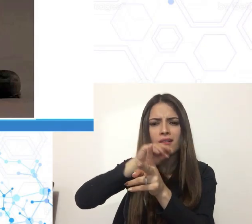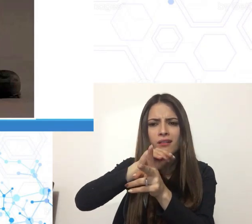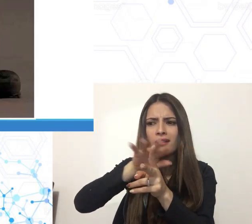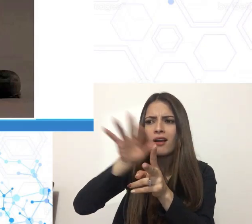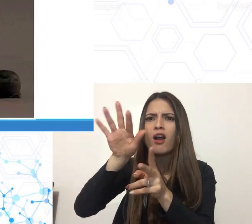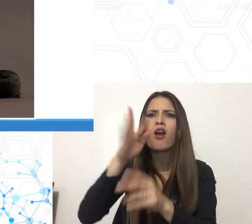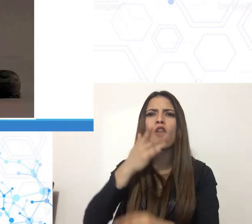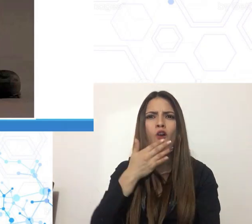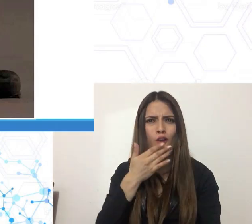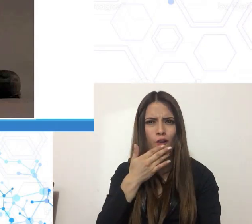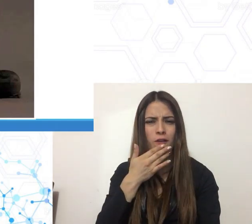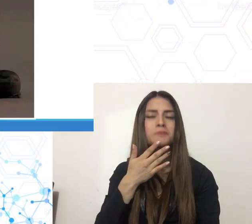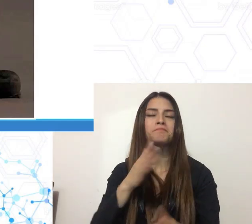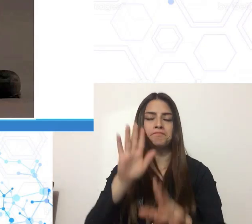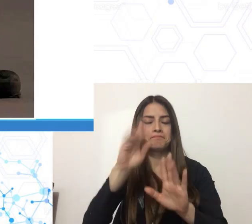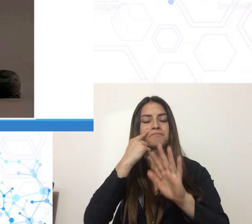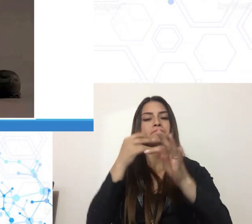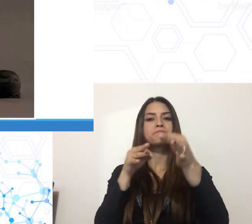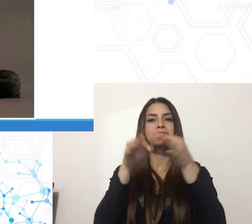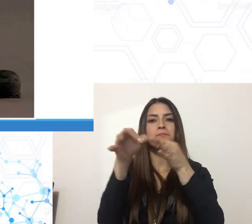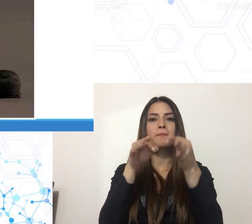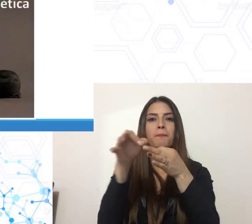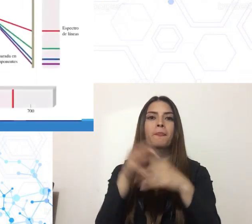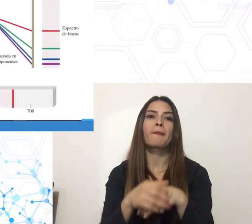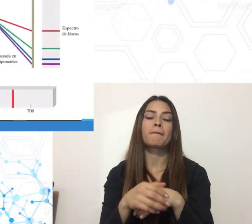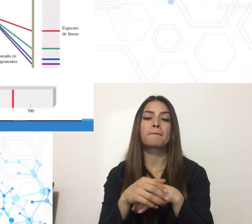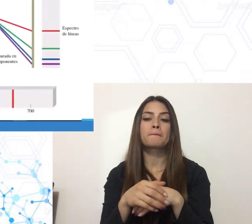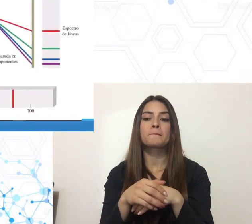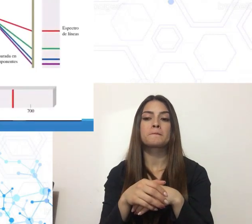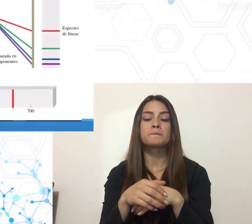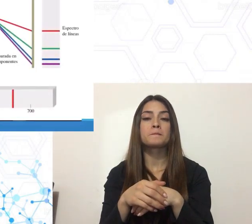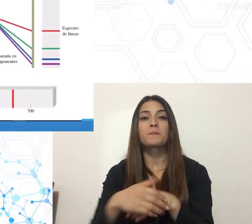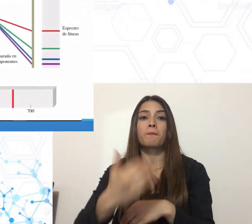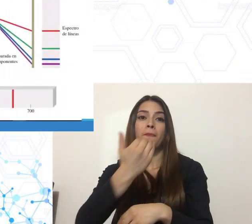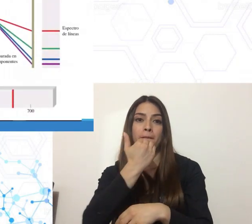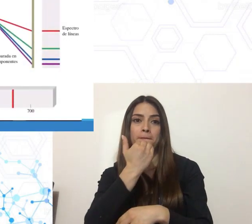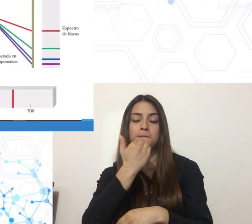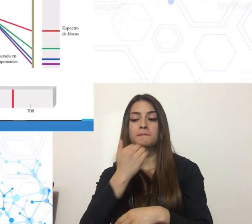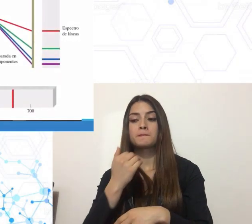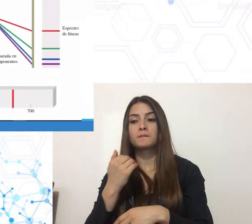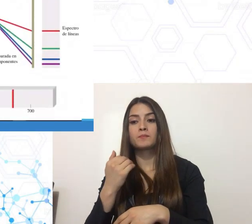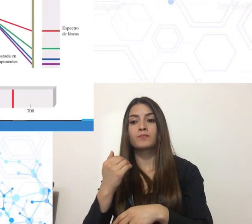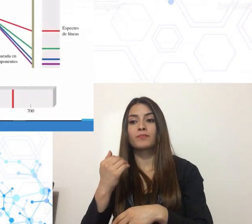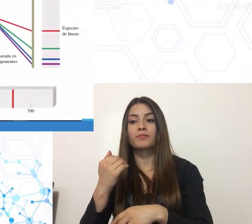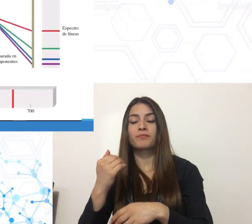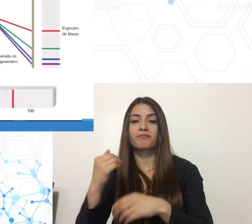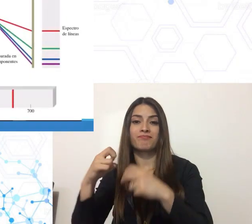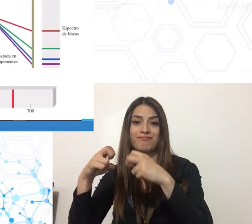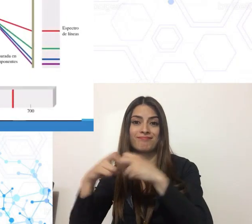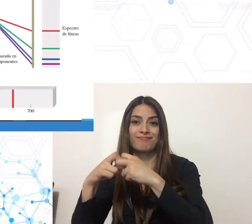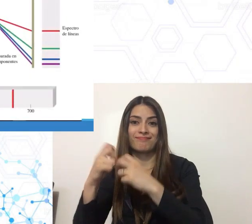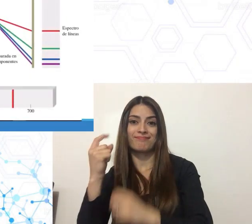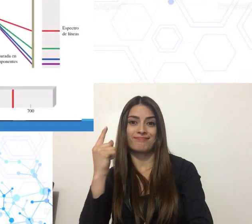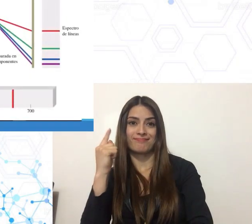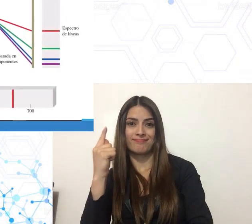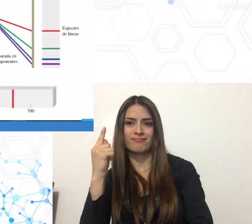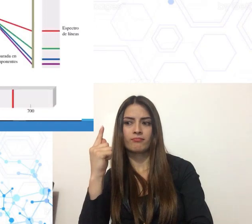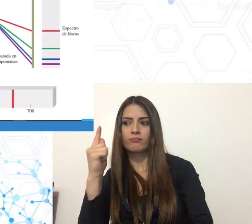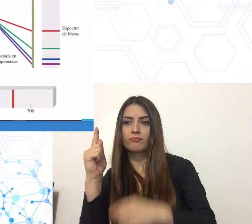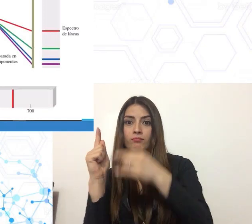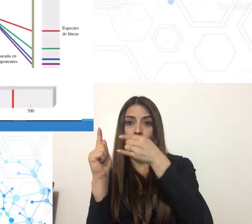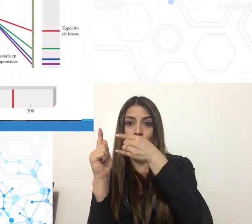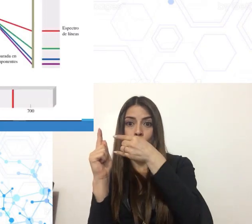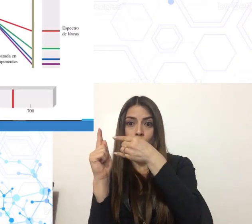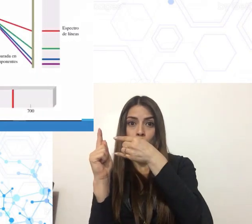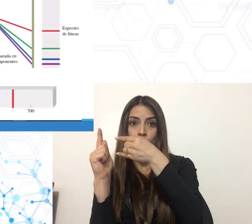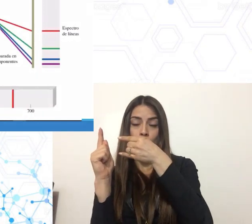prisma. Entonces, al hacerlo pasar, lo que se va a observar es que